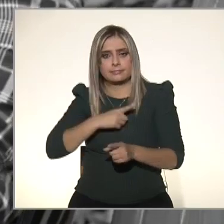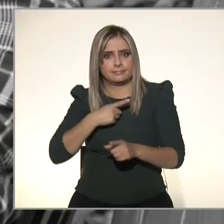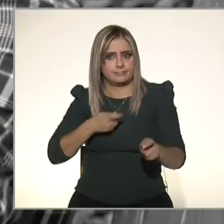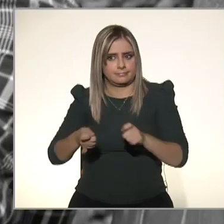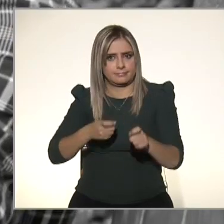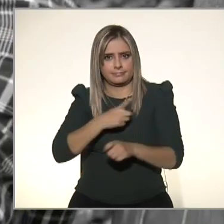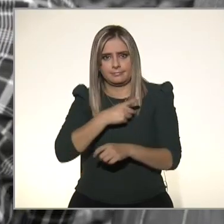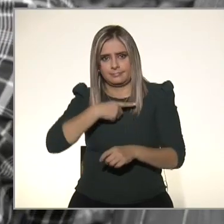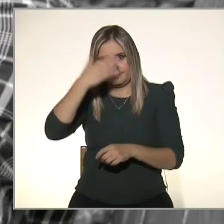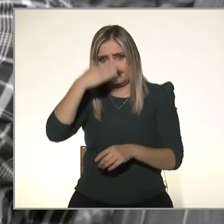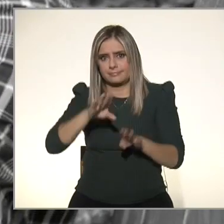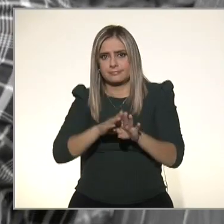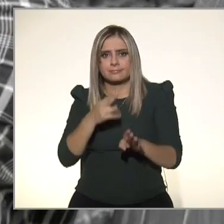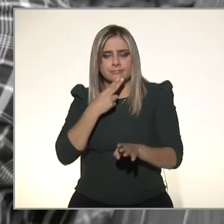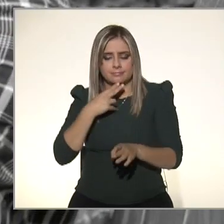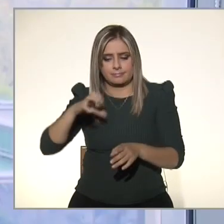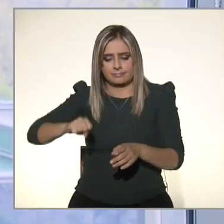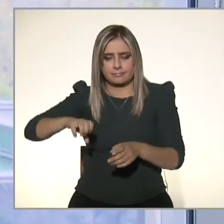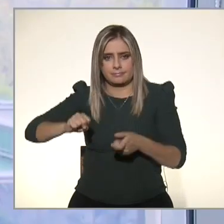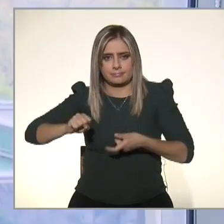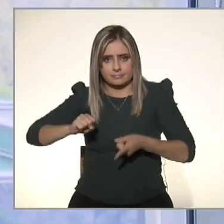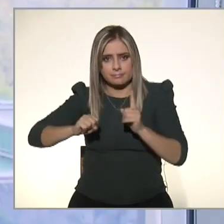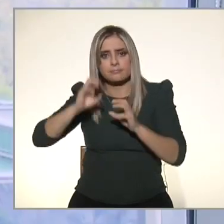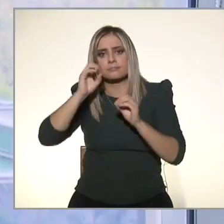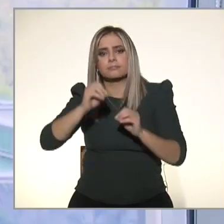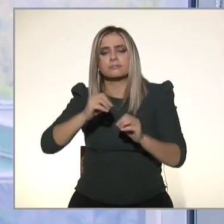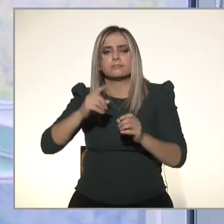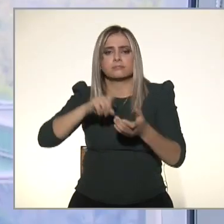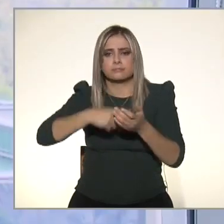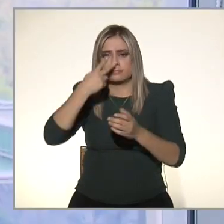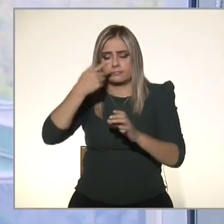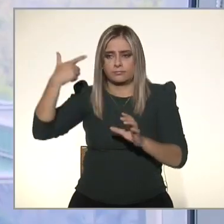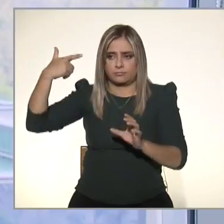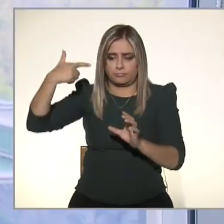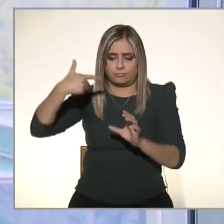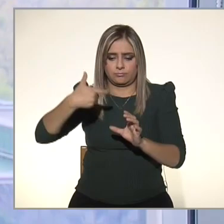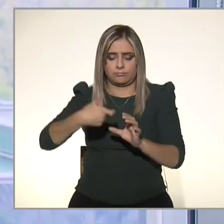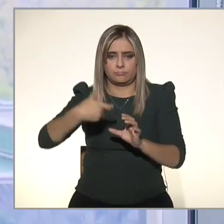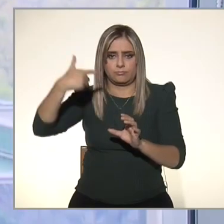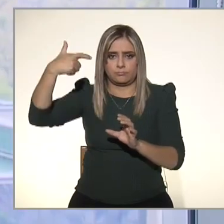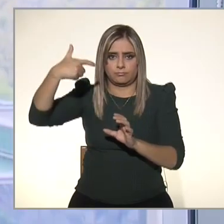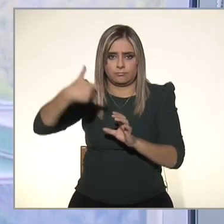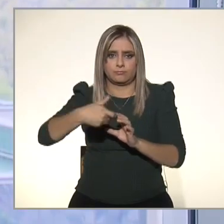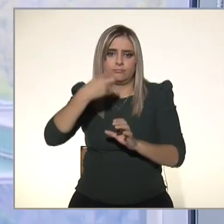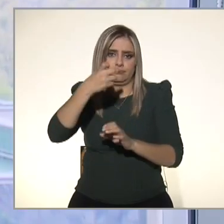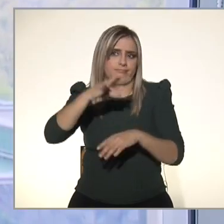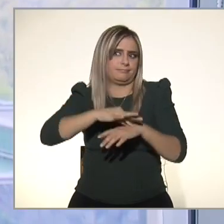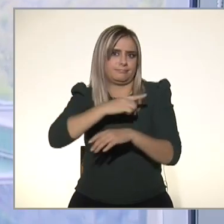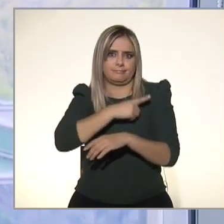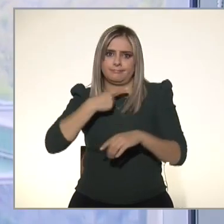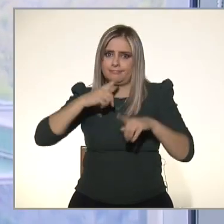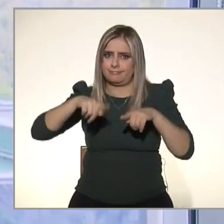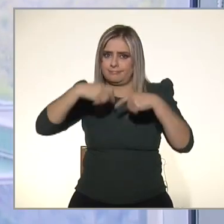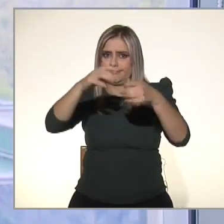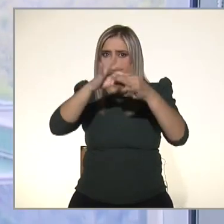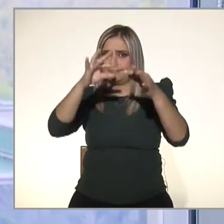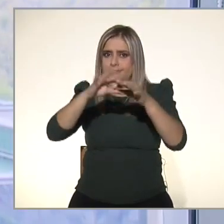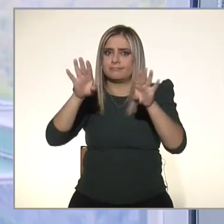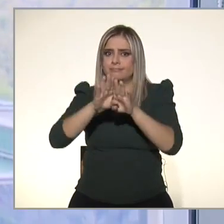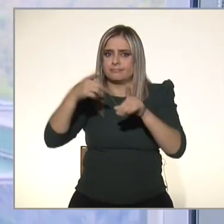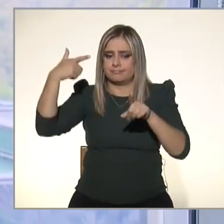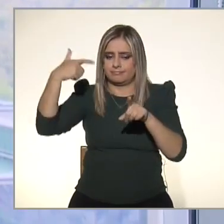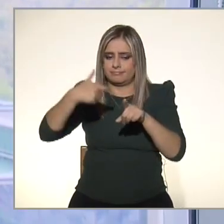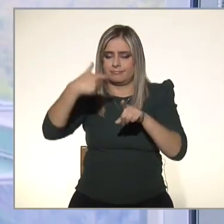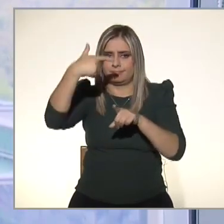cómo utilizarlo. Unas inyecciones que se ponen en el pene, que estas evidentemente las tiene que indicar el médico y explicar cómo darlas.